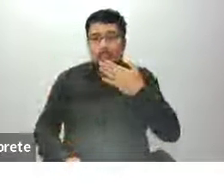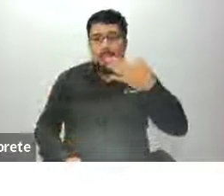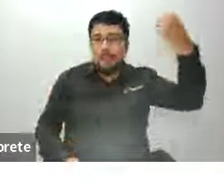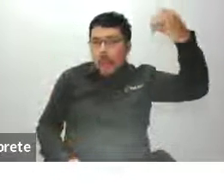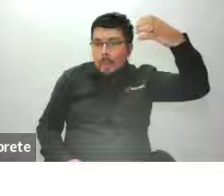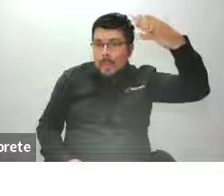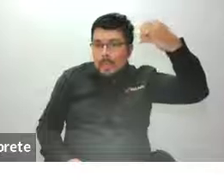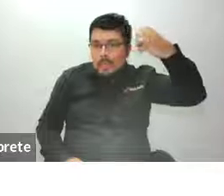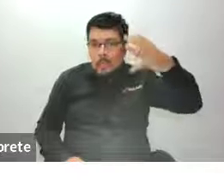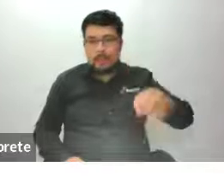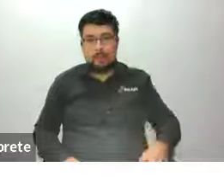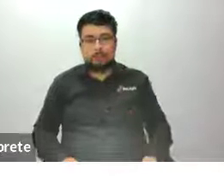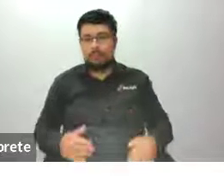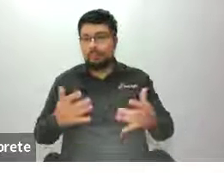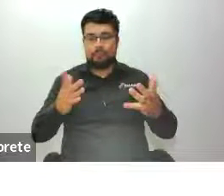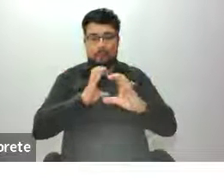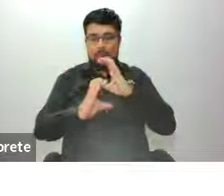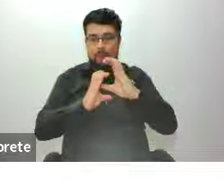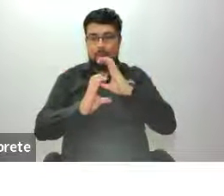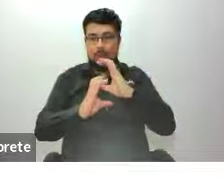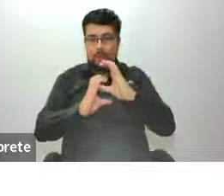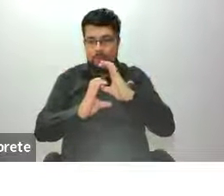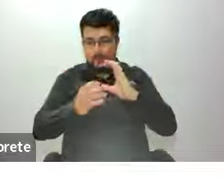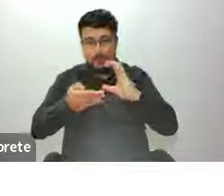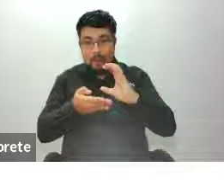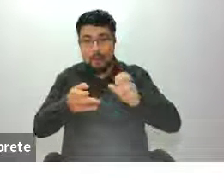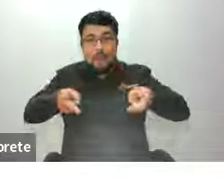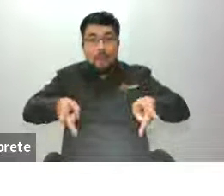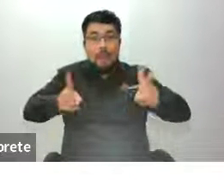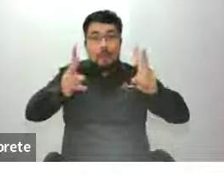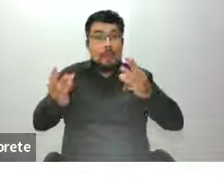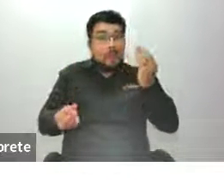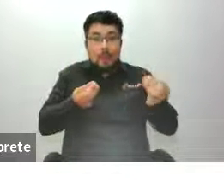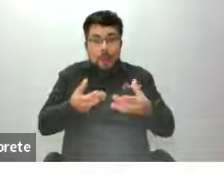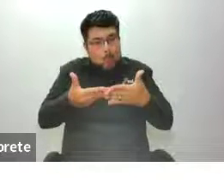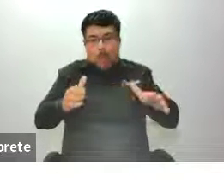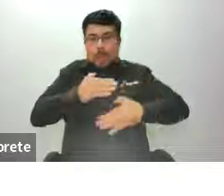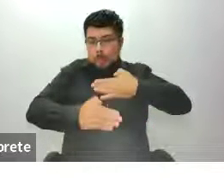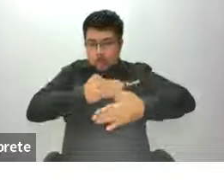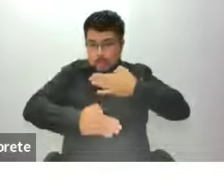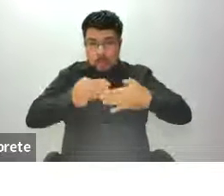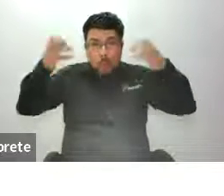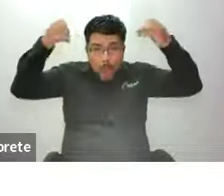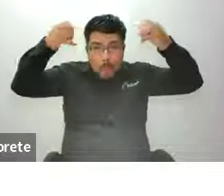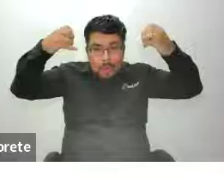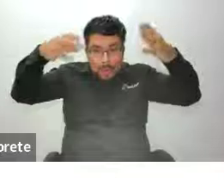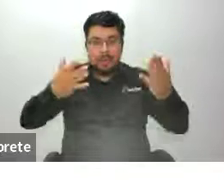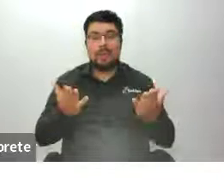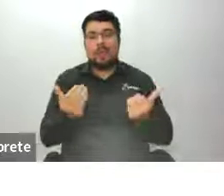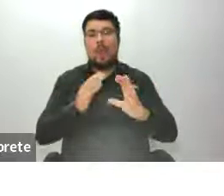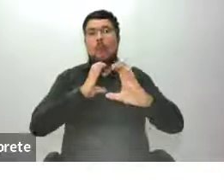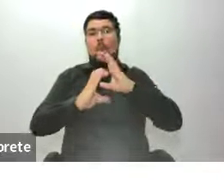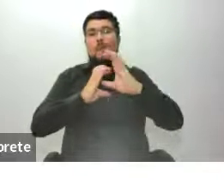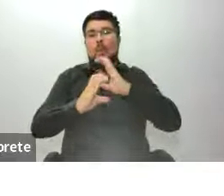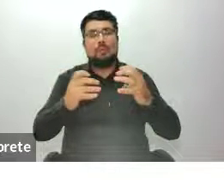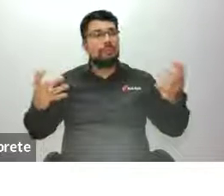misma permite y es ancla principal para cualquier proceso de aprendizaje del mundo, de